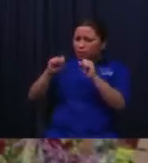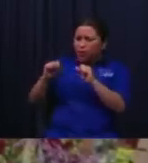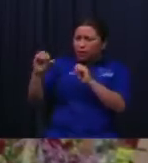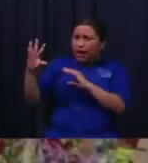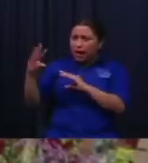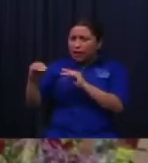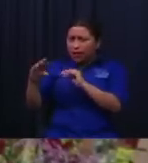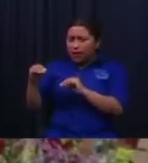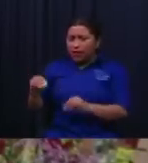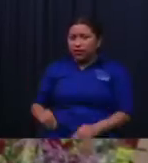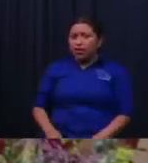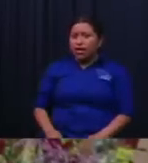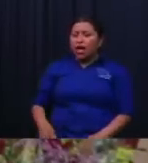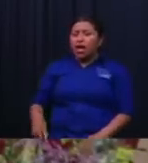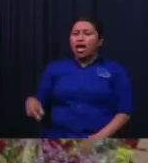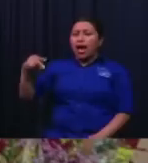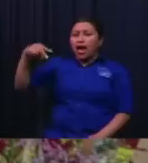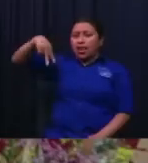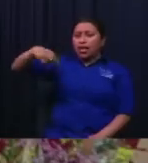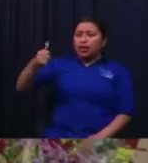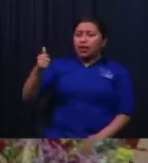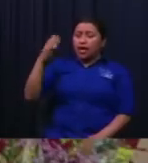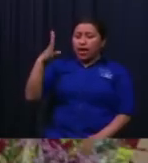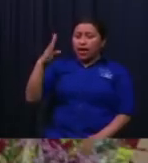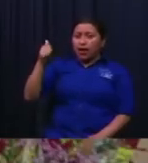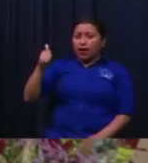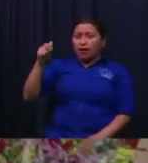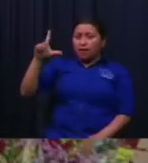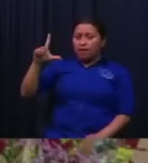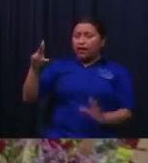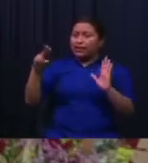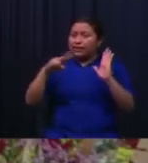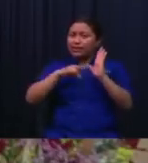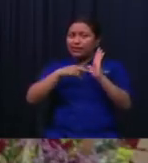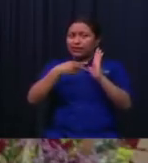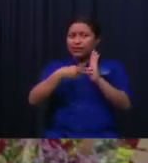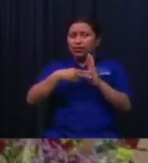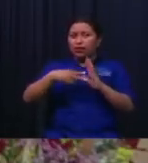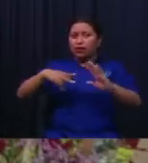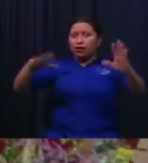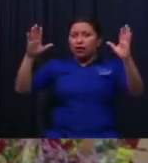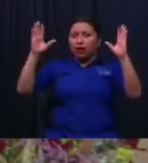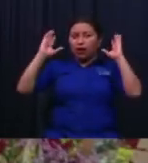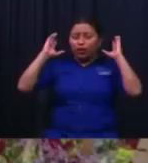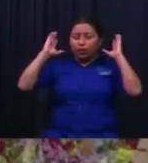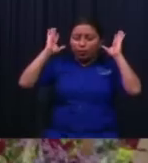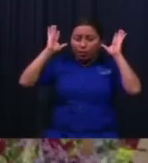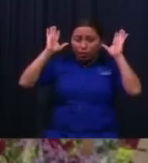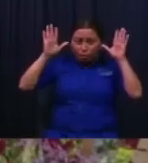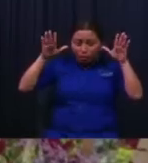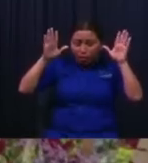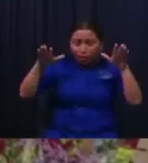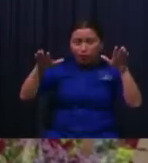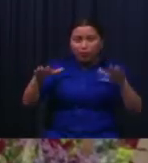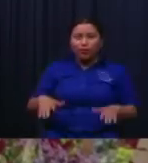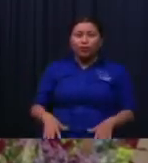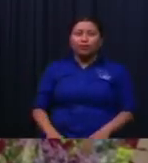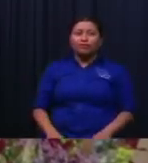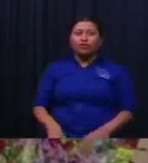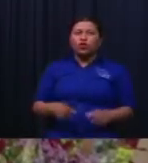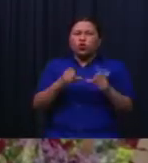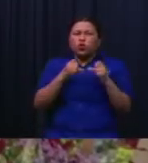dice tonto, insensato, pero también era amargo, era áspero, era duro,